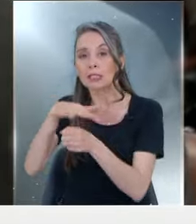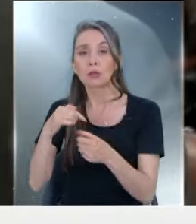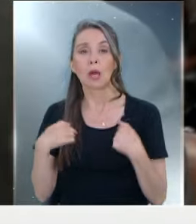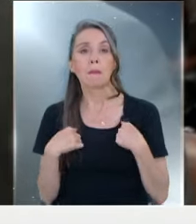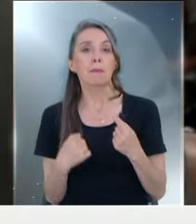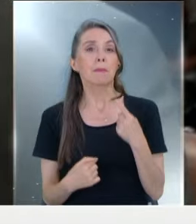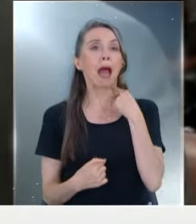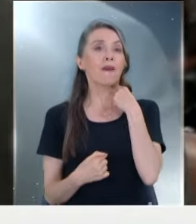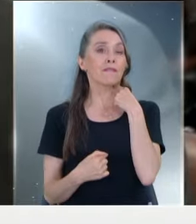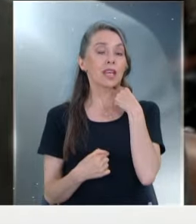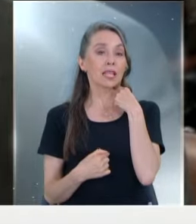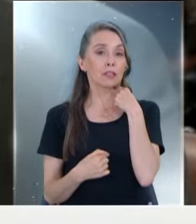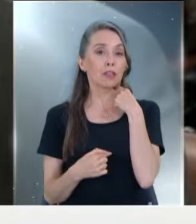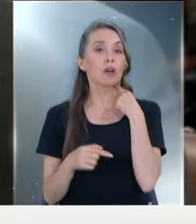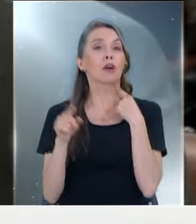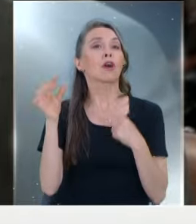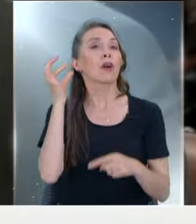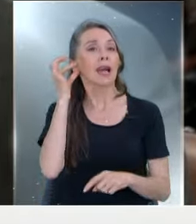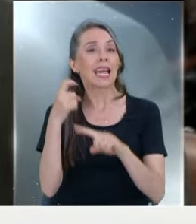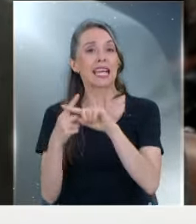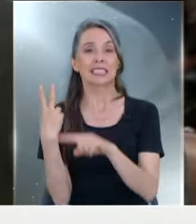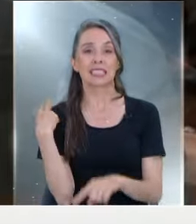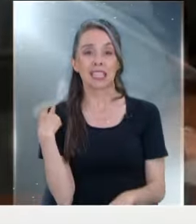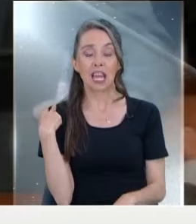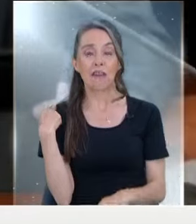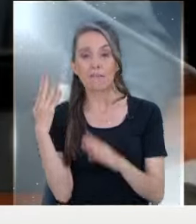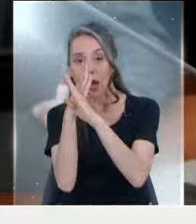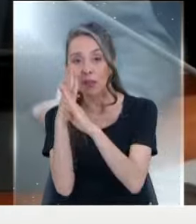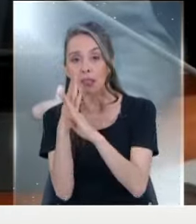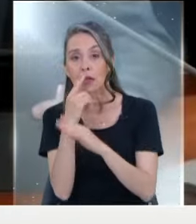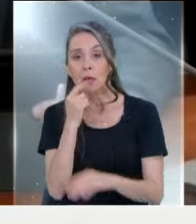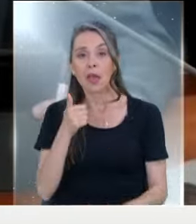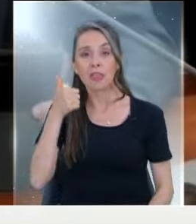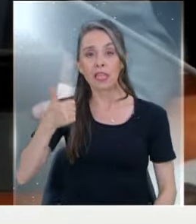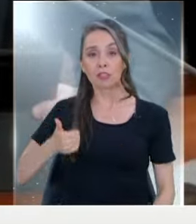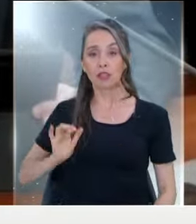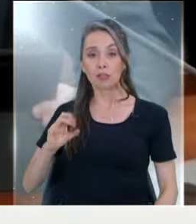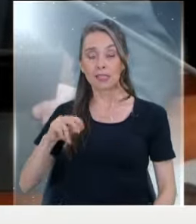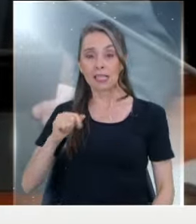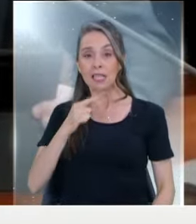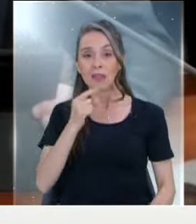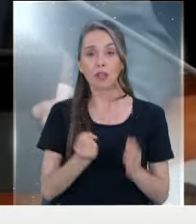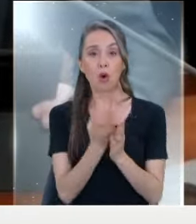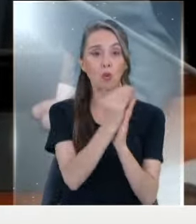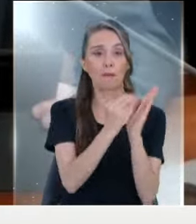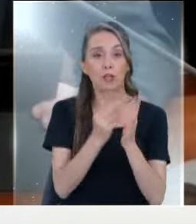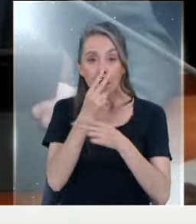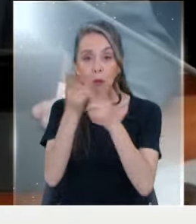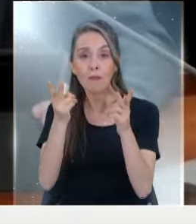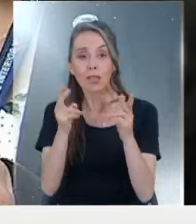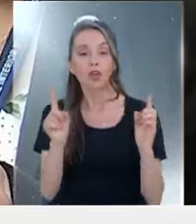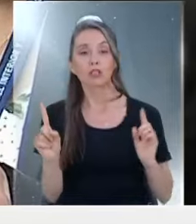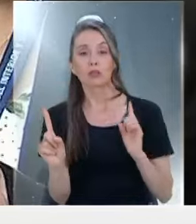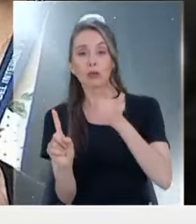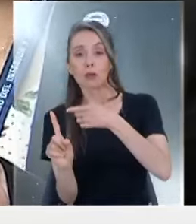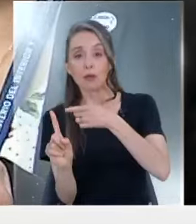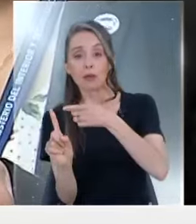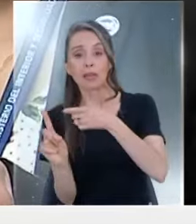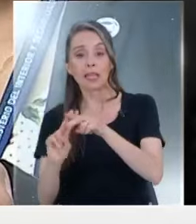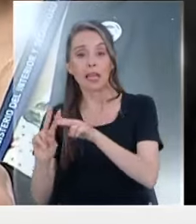afectaba a él. La ex jefa de inteligencia habría actuado. A juicio del director Serna, dado los antecedentes nuevos que se han conocido, esas atribuciones fueron